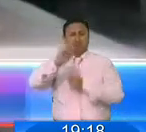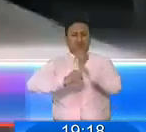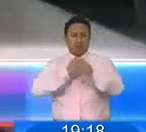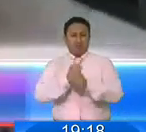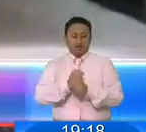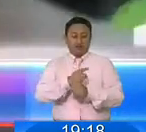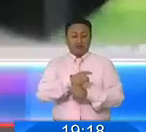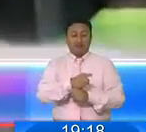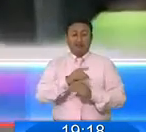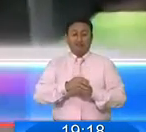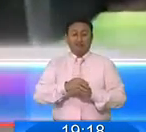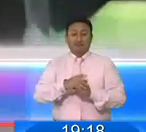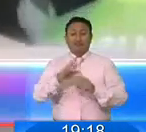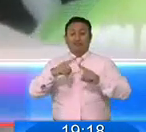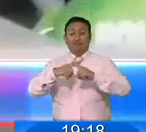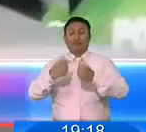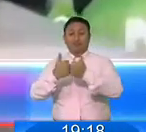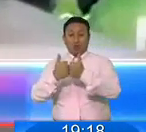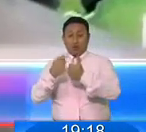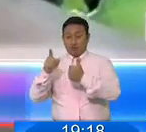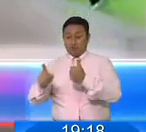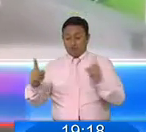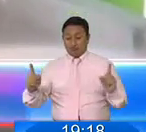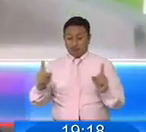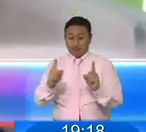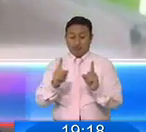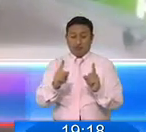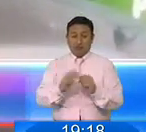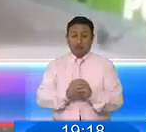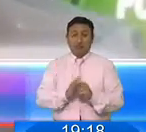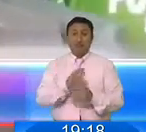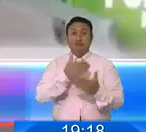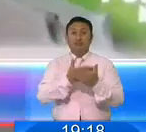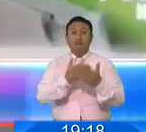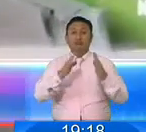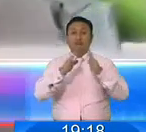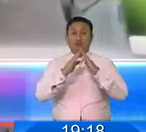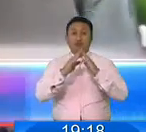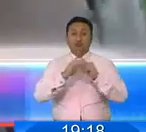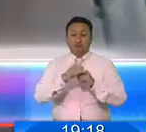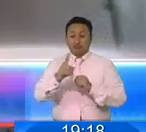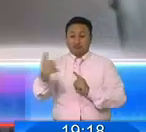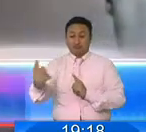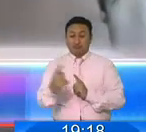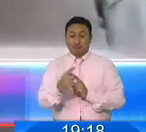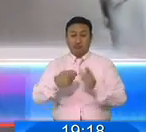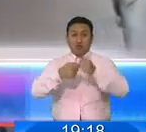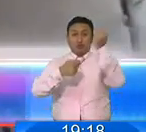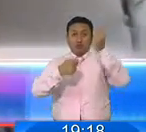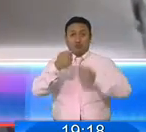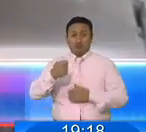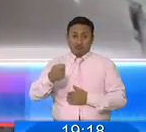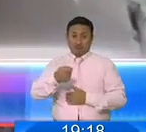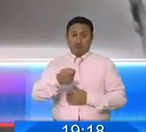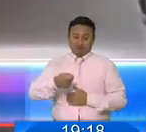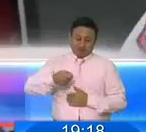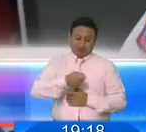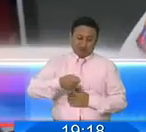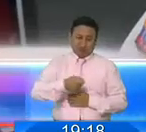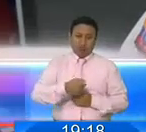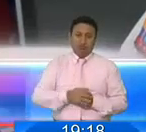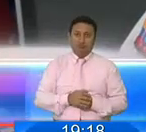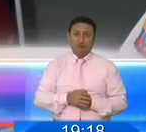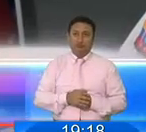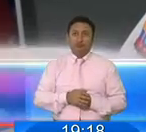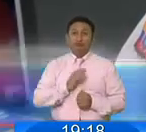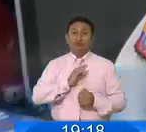el ex conviviente de su novia cuando ellos llegaron al domicilio él salió con un cuchillo y le causó varias heridas al